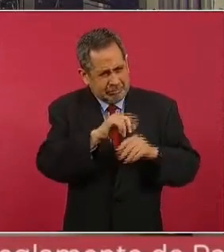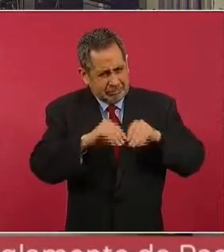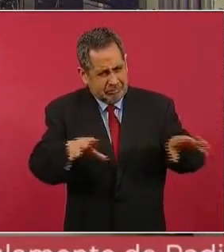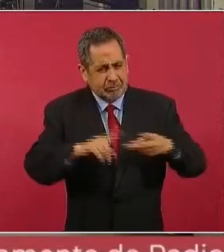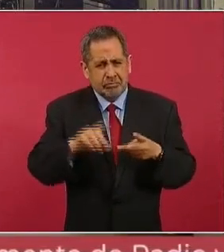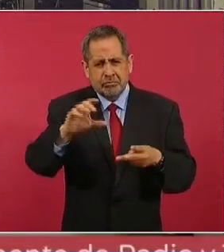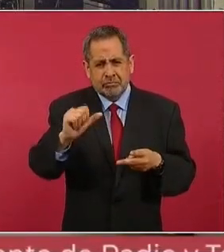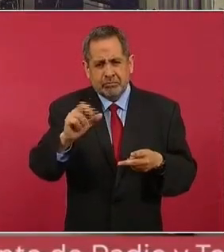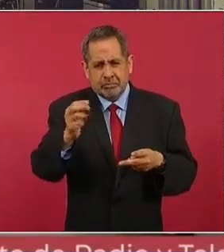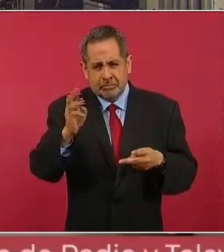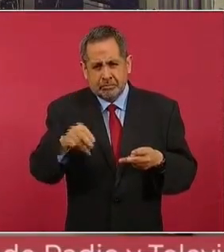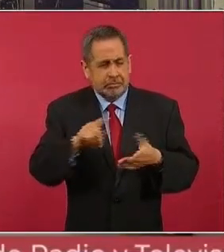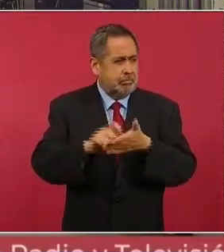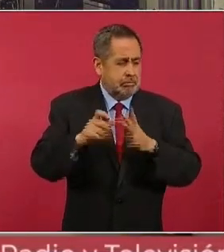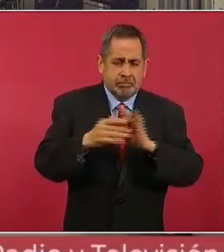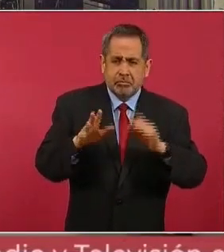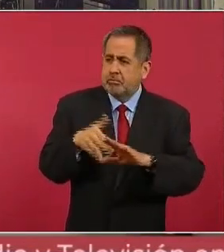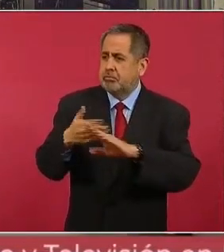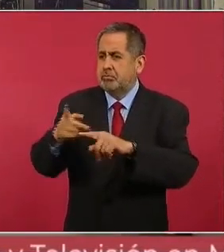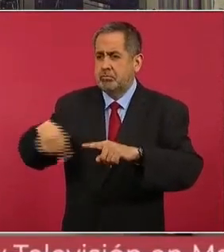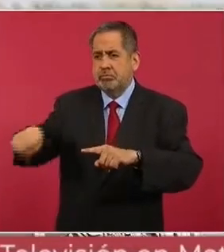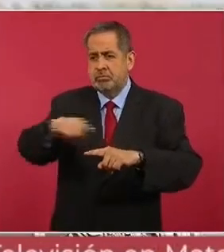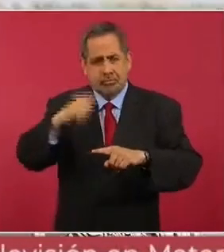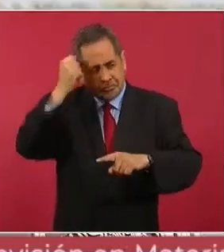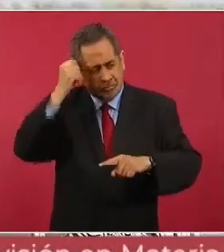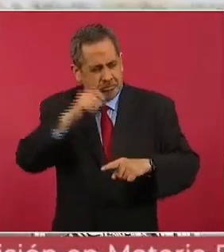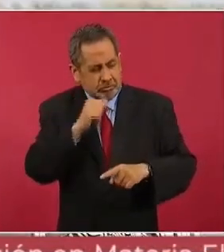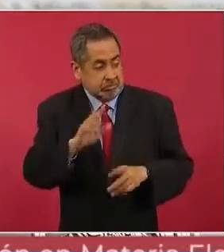Aristegui, y yo no estoy informado.